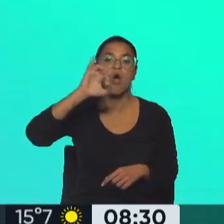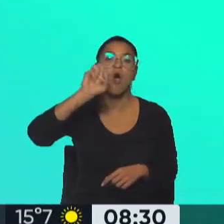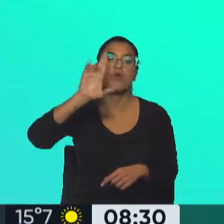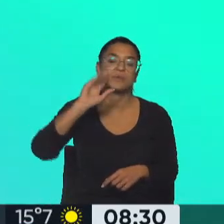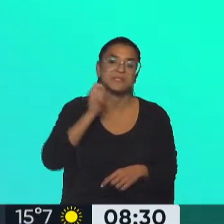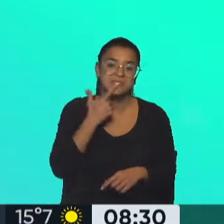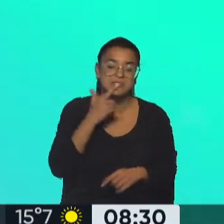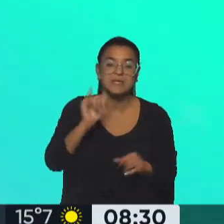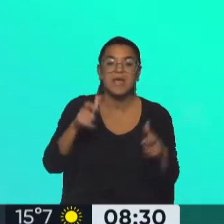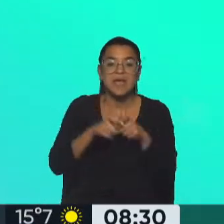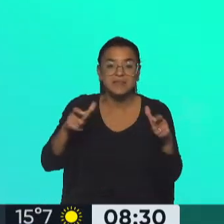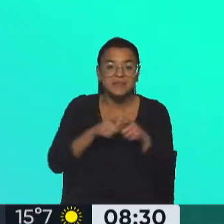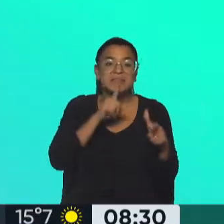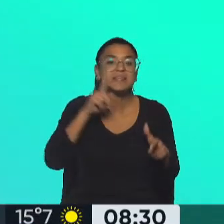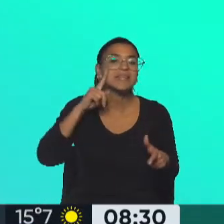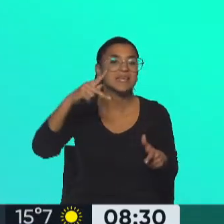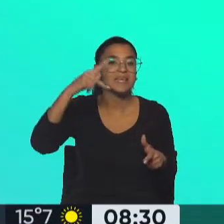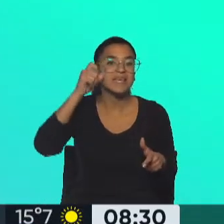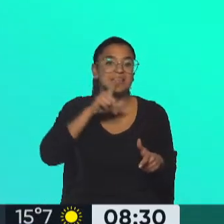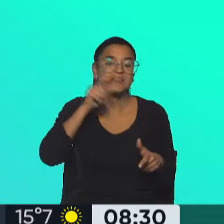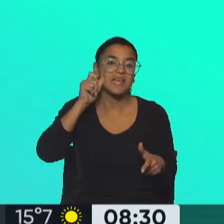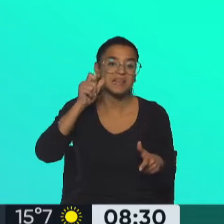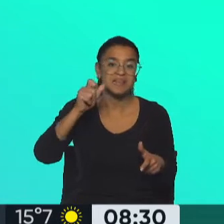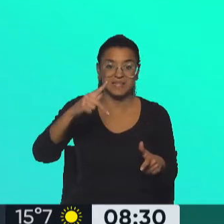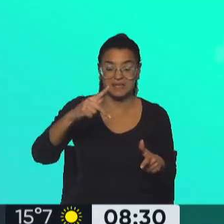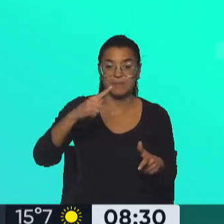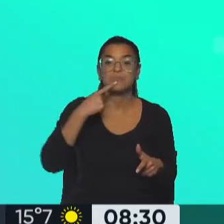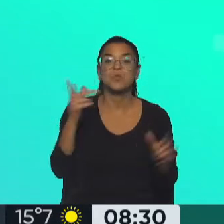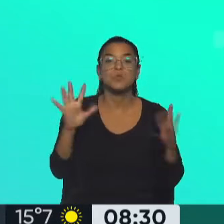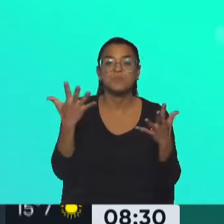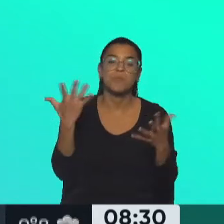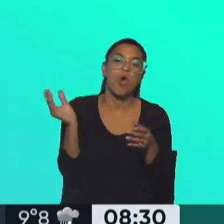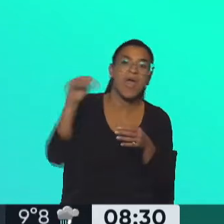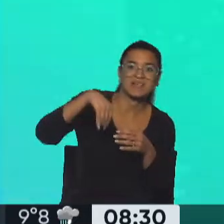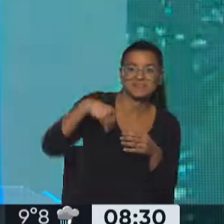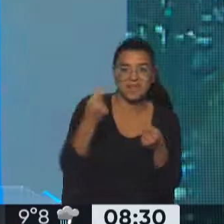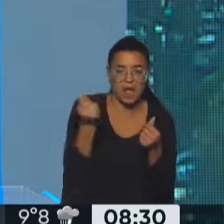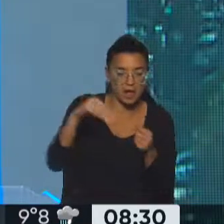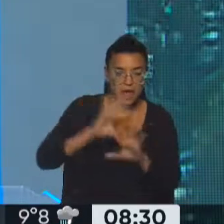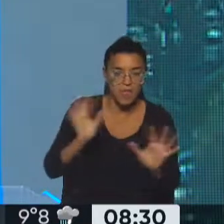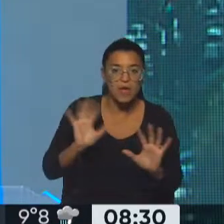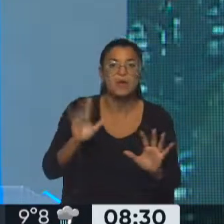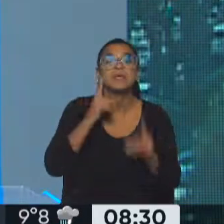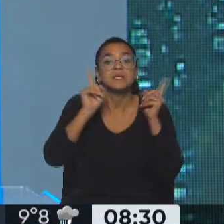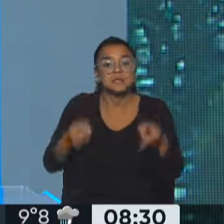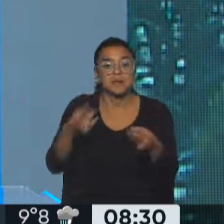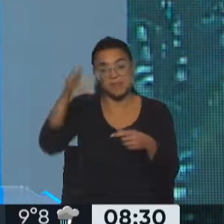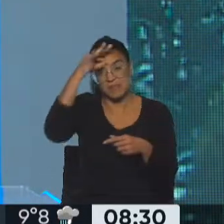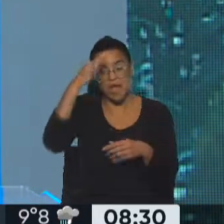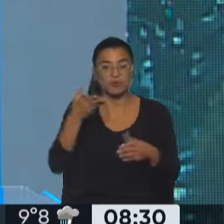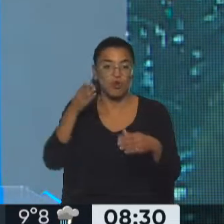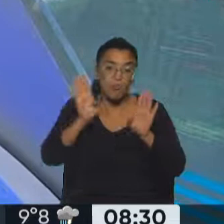Y las entradas se consiguen porque sin service Chart O sea no hay ningún cargo extra y en la puerta en la boletería del teatro